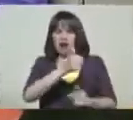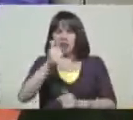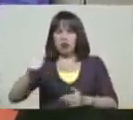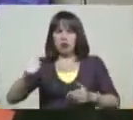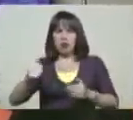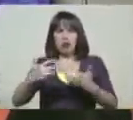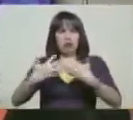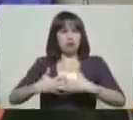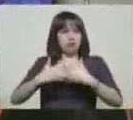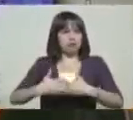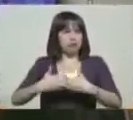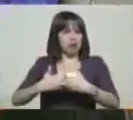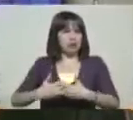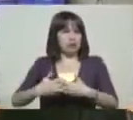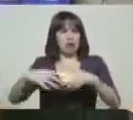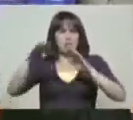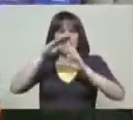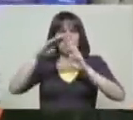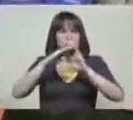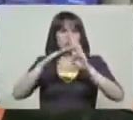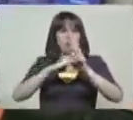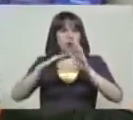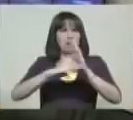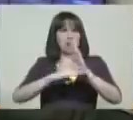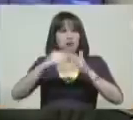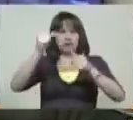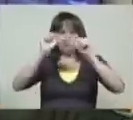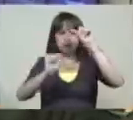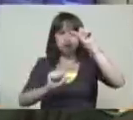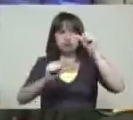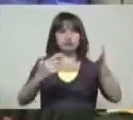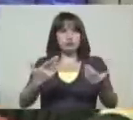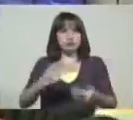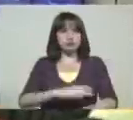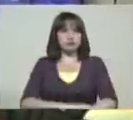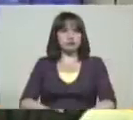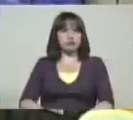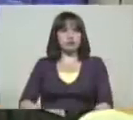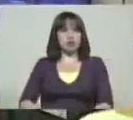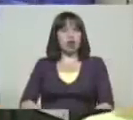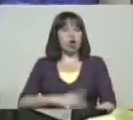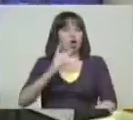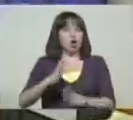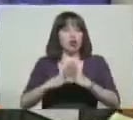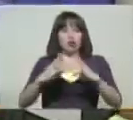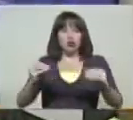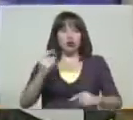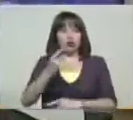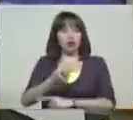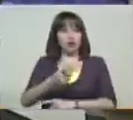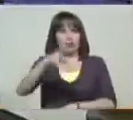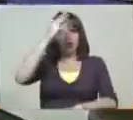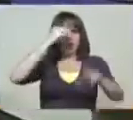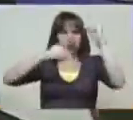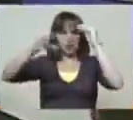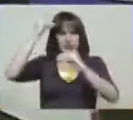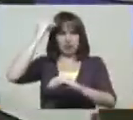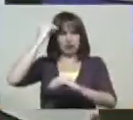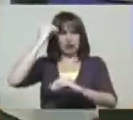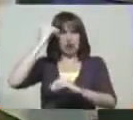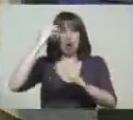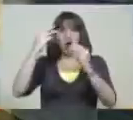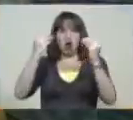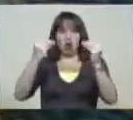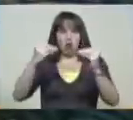que aprender, Fernando, compañeros, gobernadores. Todos tenemos que aprender el programa de